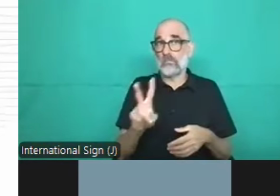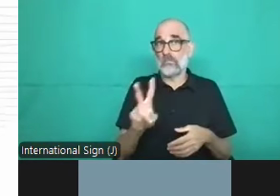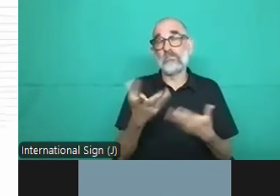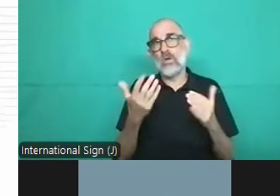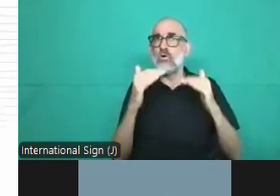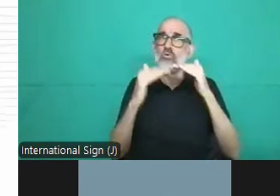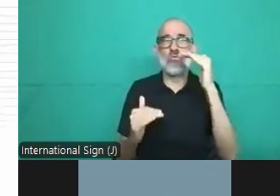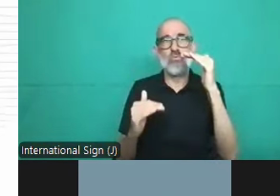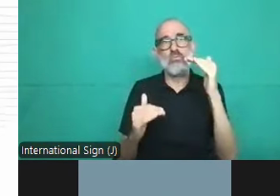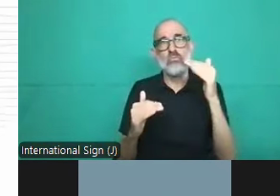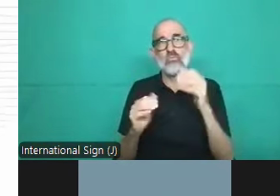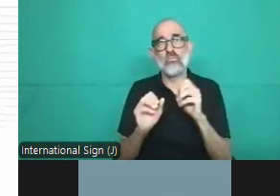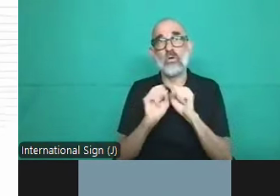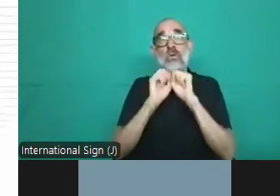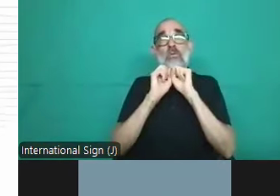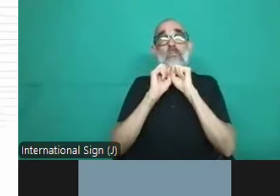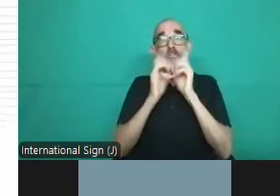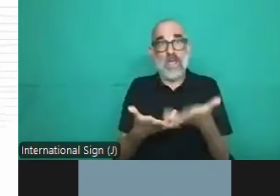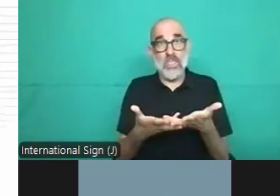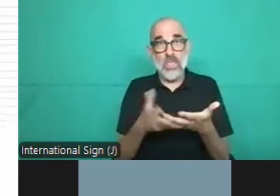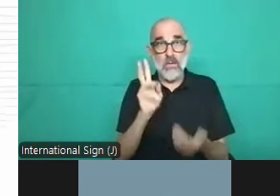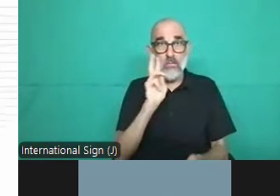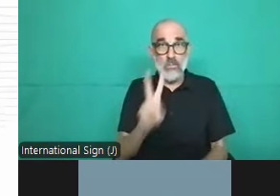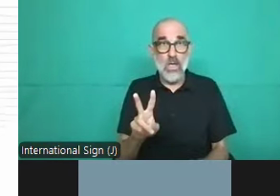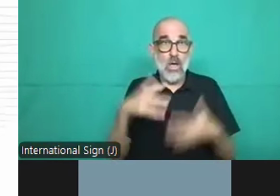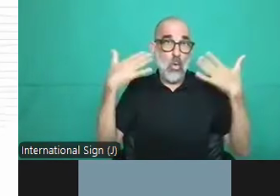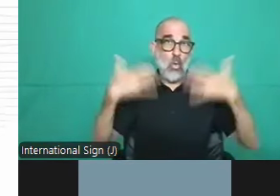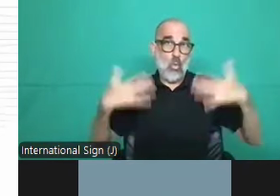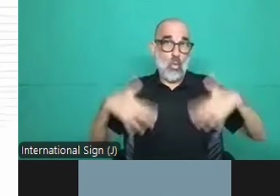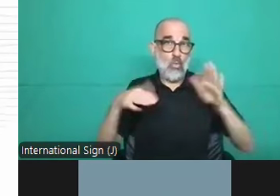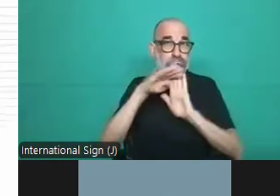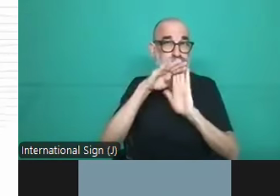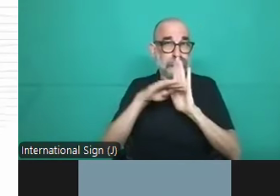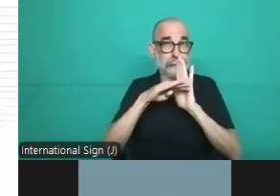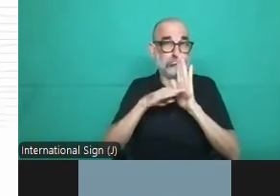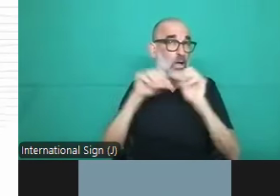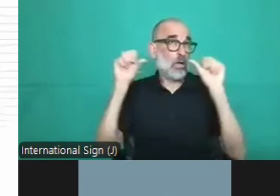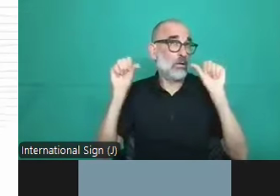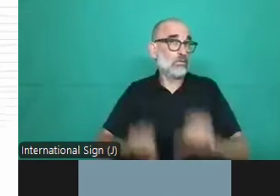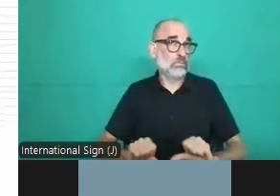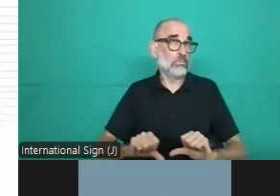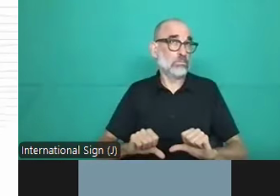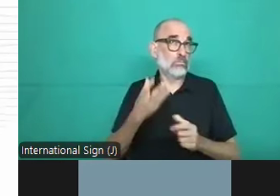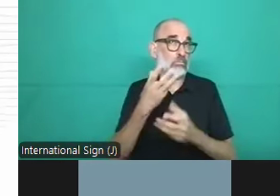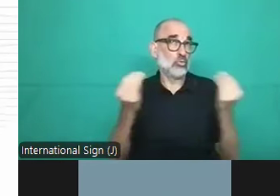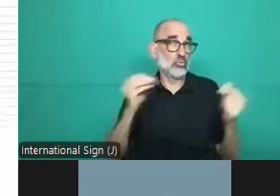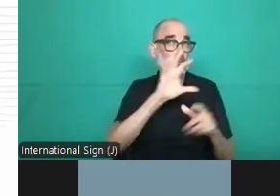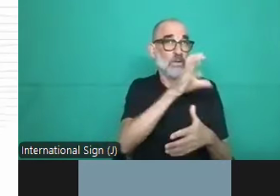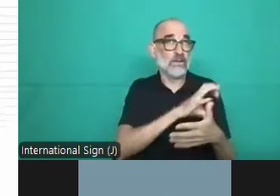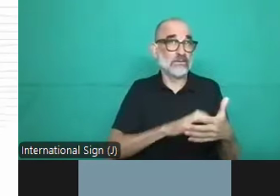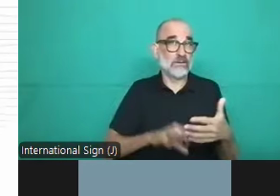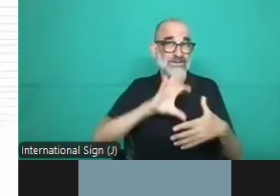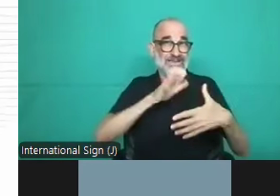muchos países de la región, condições de trabalho una falta de precárias, apoyo uma psicosocial falta de apoio y el impacto en la salud psicossocial e mental o y impacto bienestar